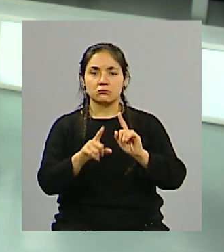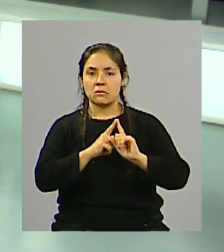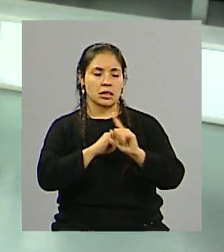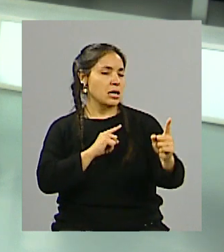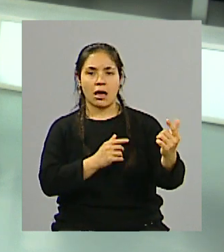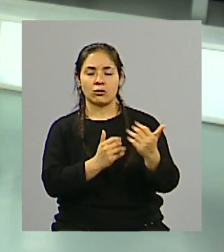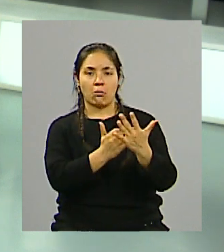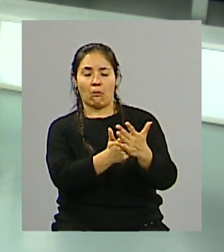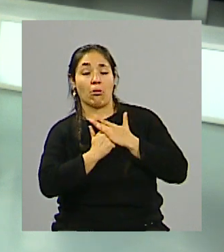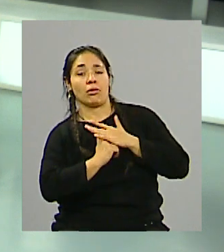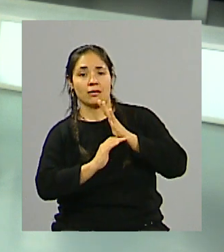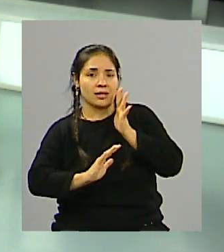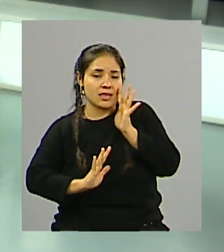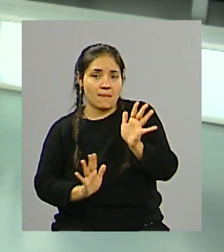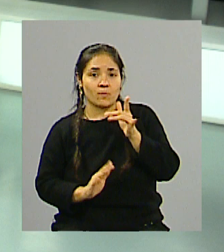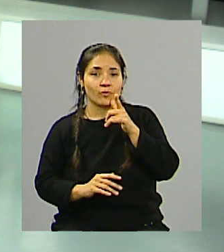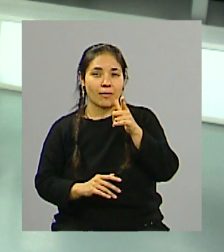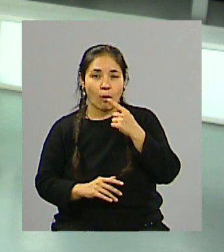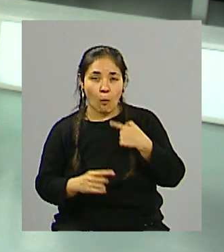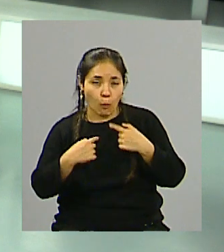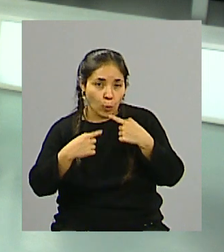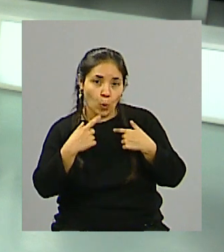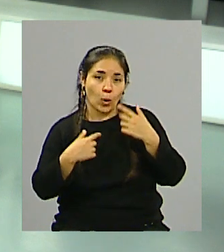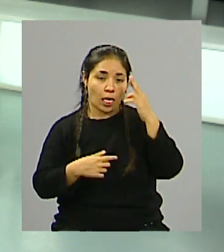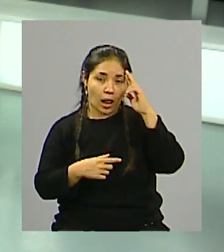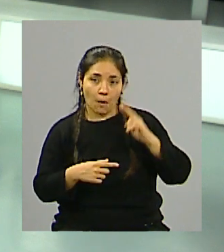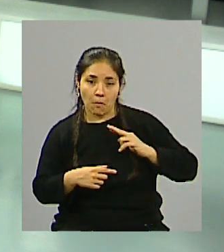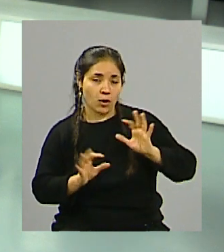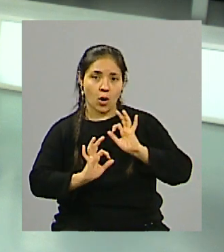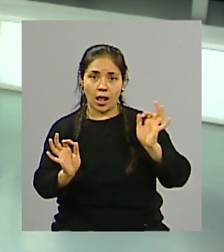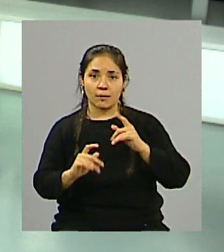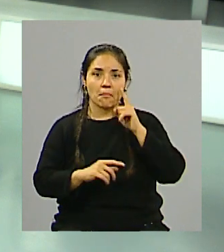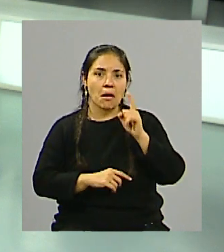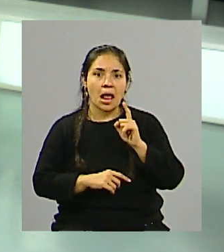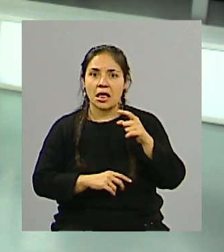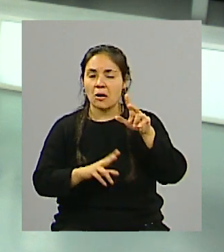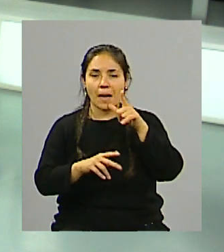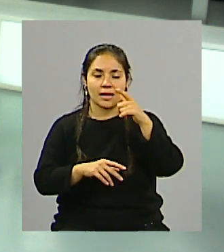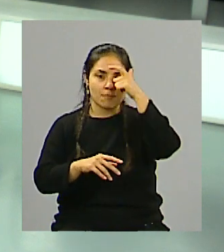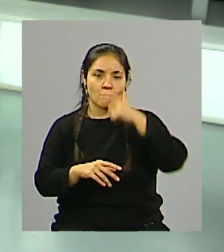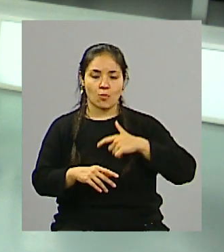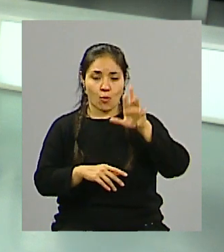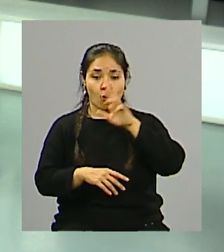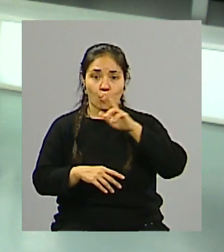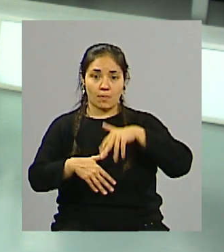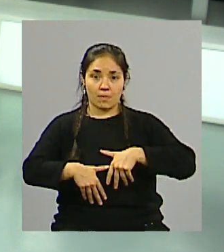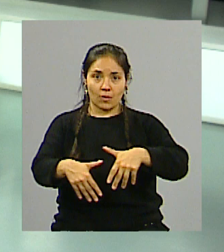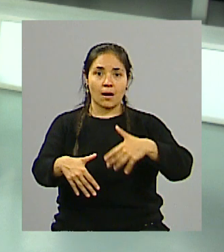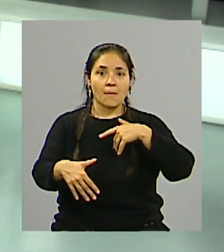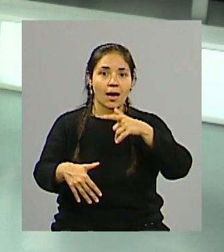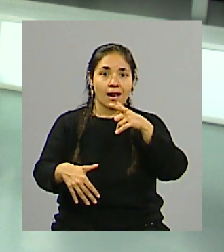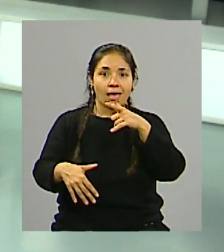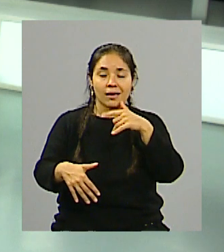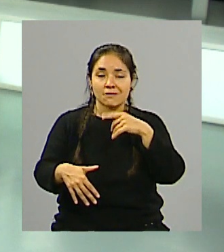como un objeto, ¿no? Y como esta cuestión del riesgo, como si la persona gestante, la mujer embarazada, fuera una bomba a punto